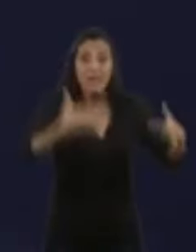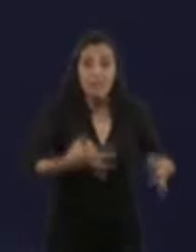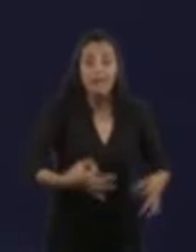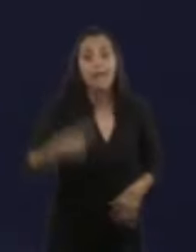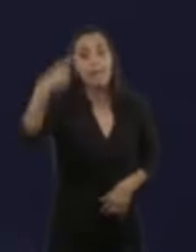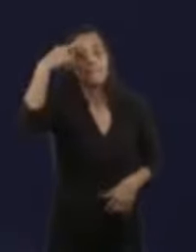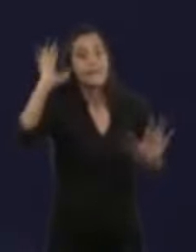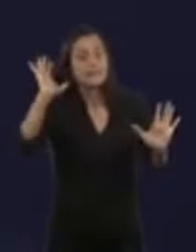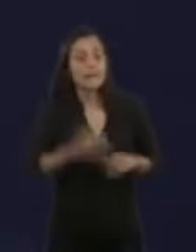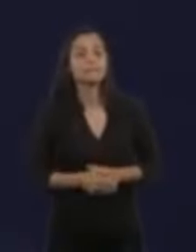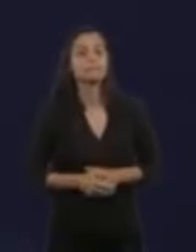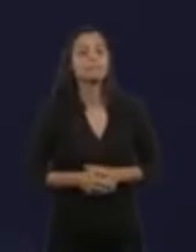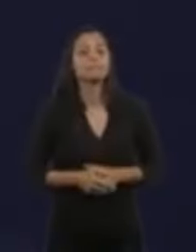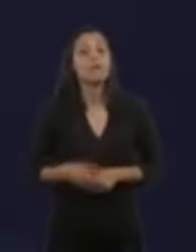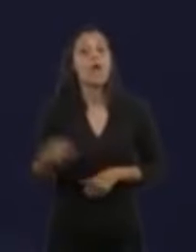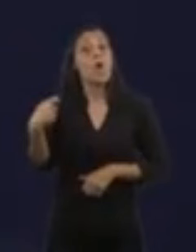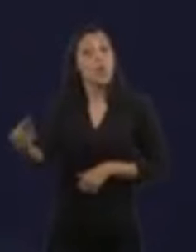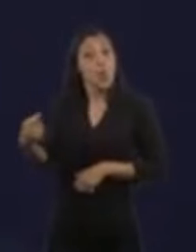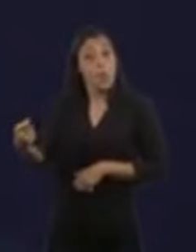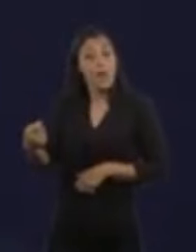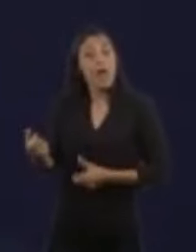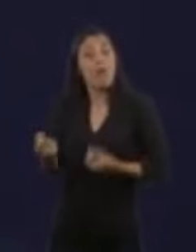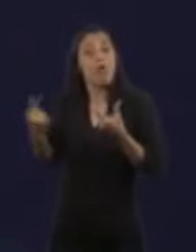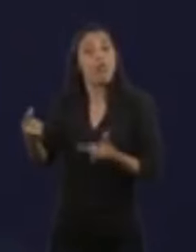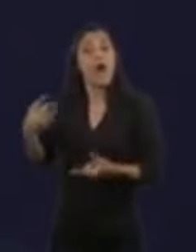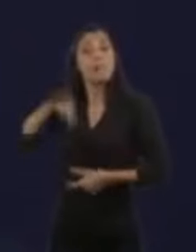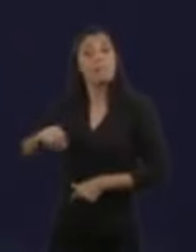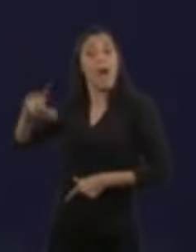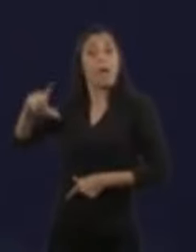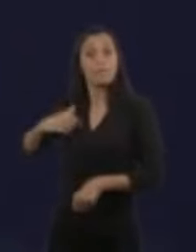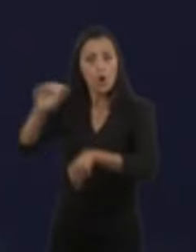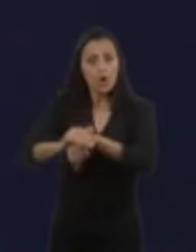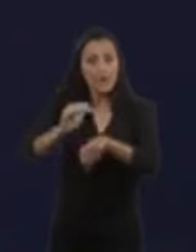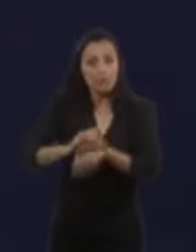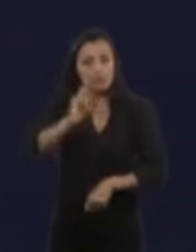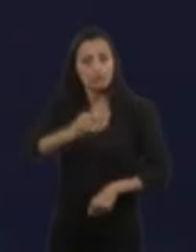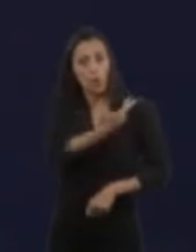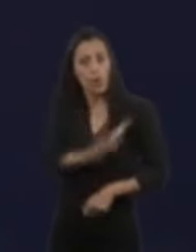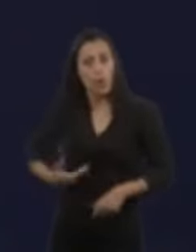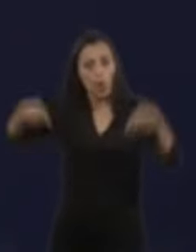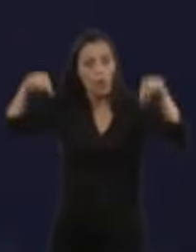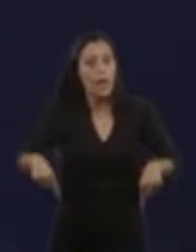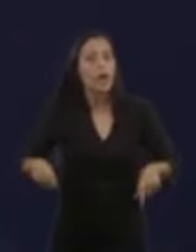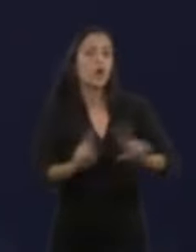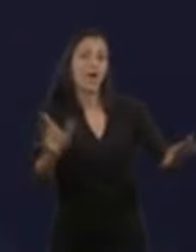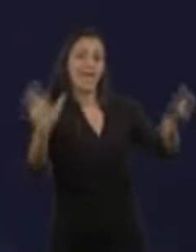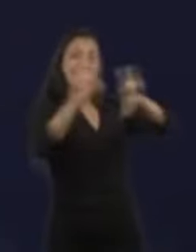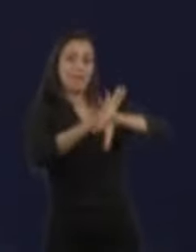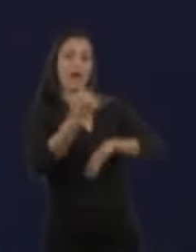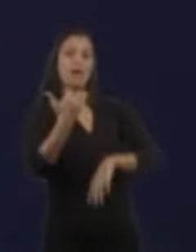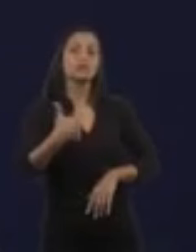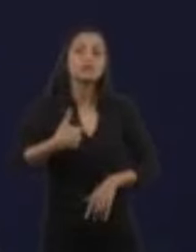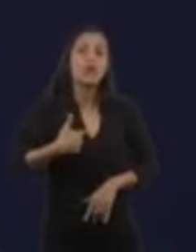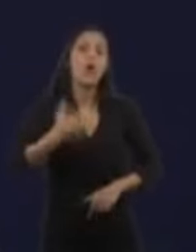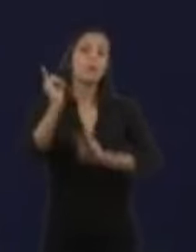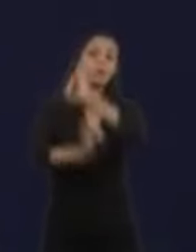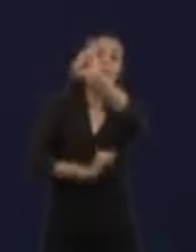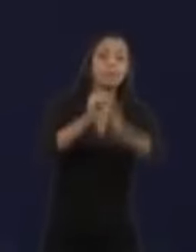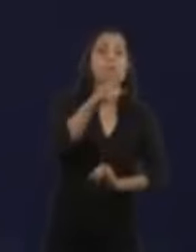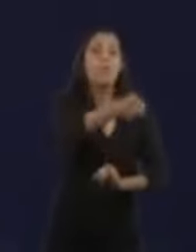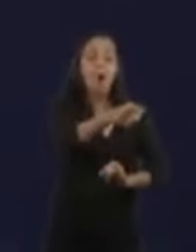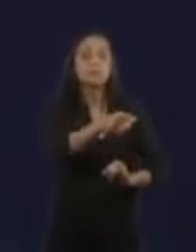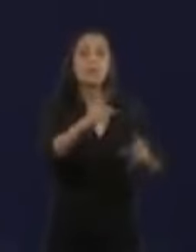poderle otorgar Un aumento a los jubilados es responsabilidad de este gobierno estás muy equivocado porque me la paso explicando especialmente a vos que sos